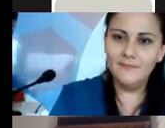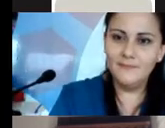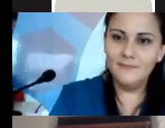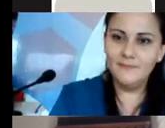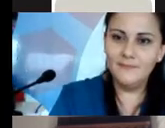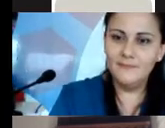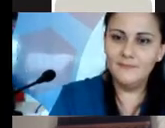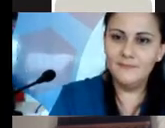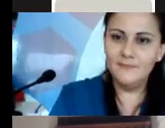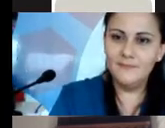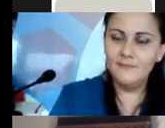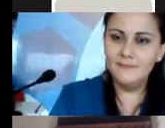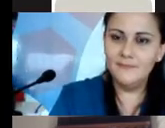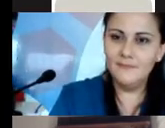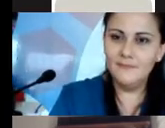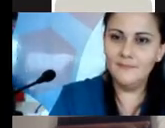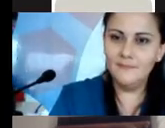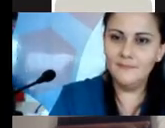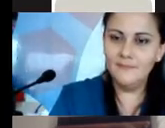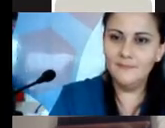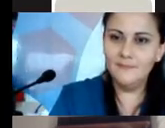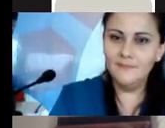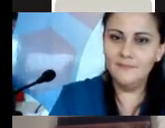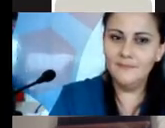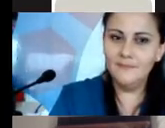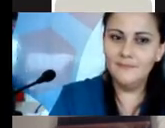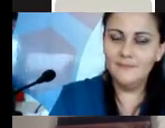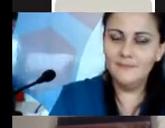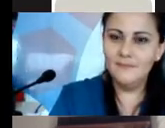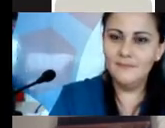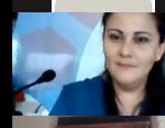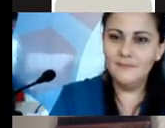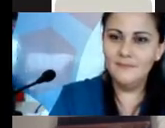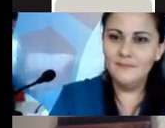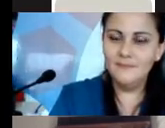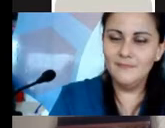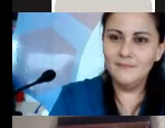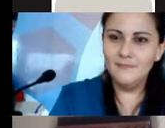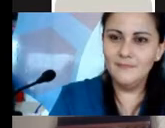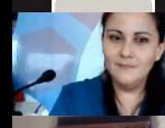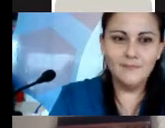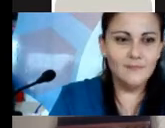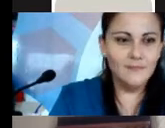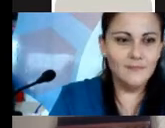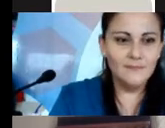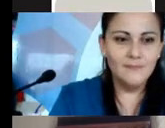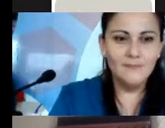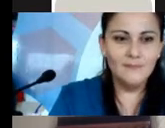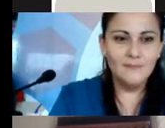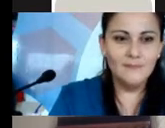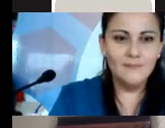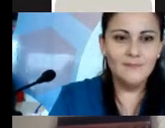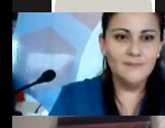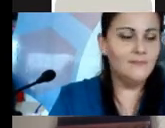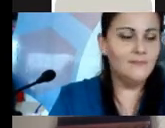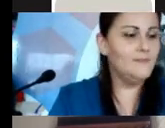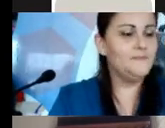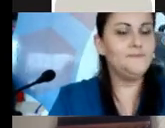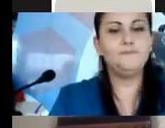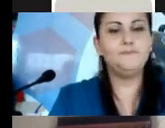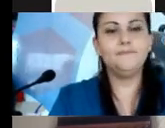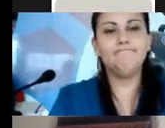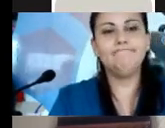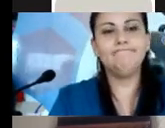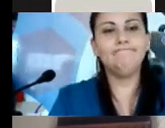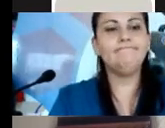isquiáticas. Es un tema interesante y no lo vimos en la otra charla. Bien, veamos entonces ahora esa